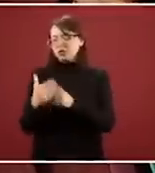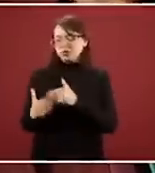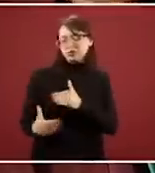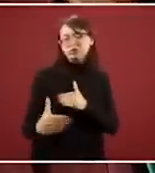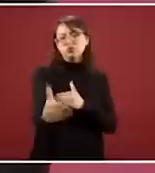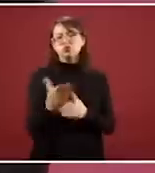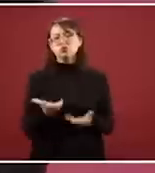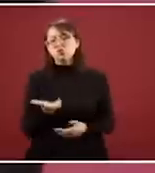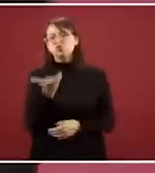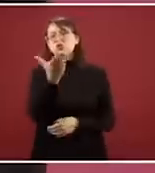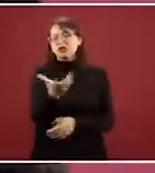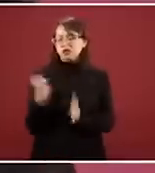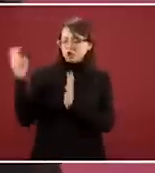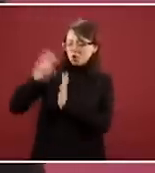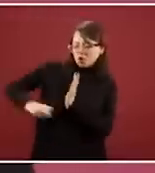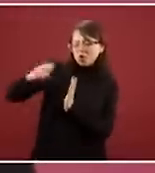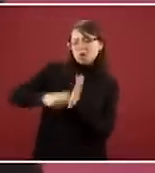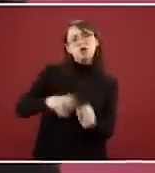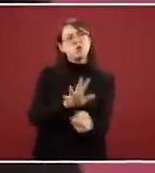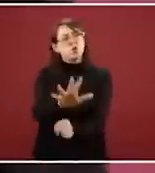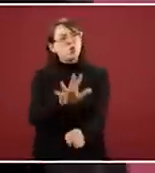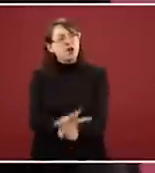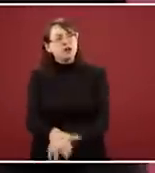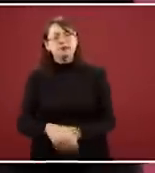gobierno? Yo creo que